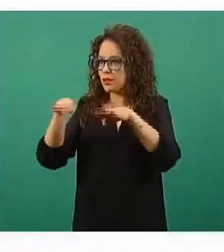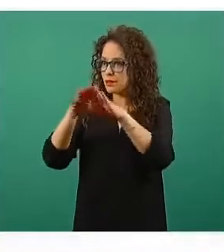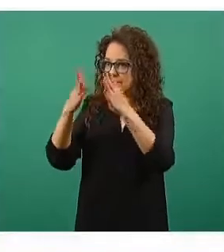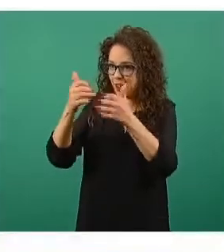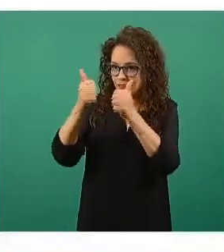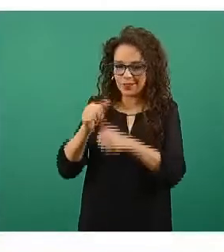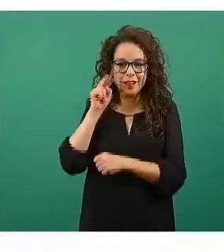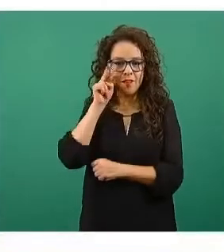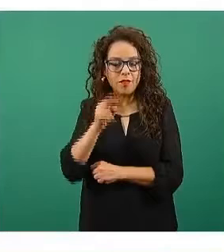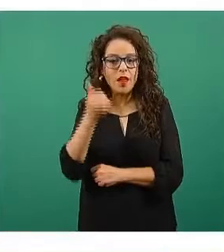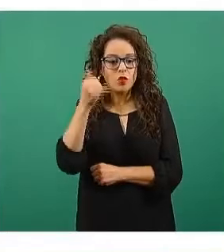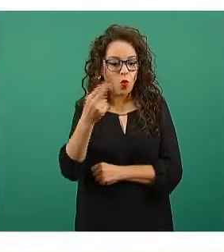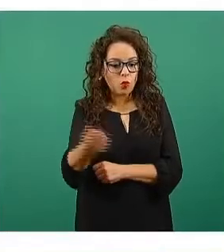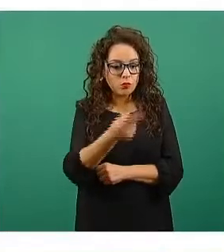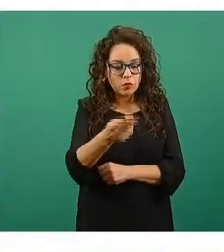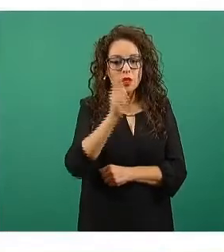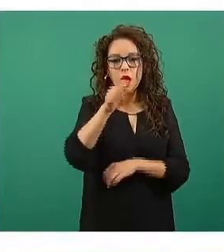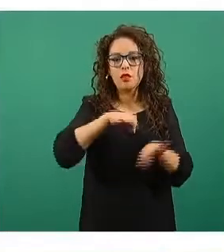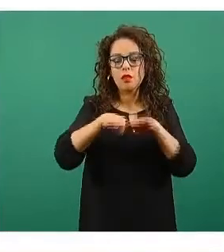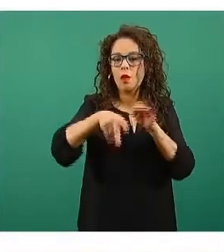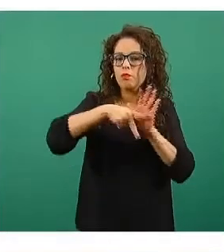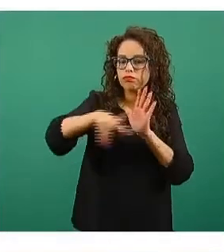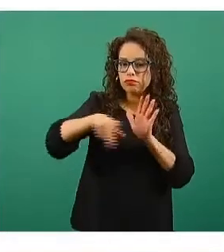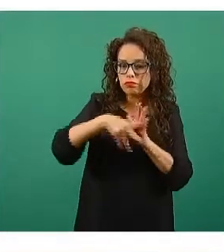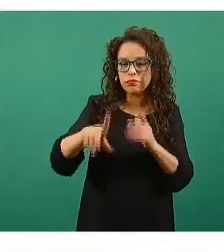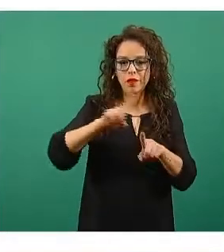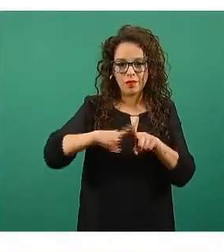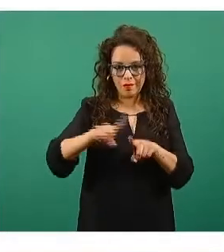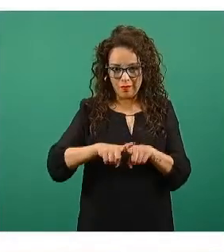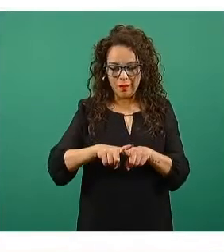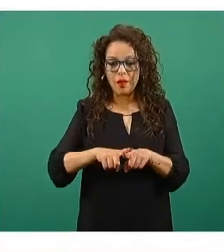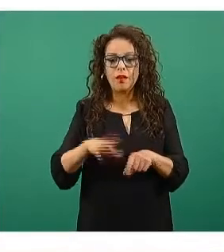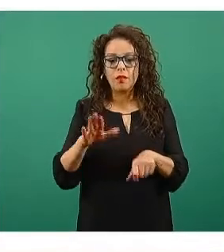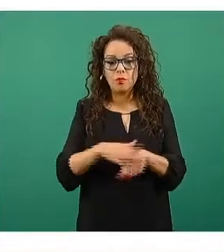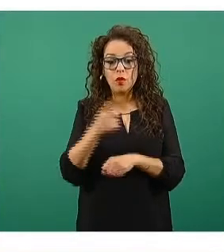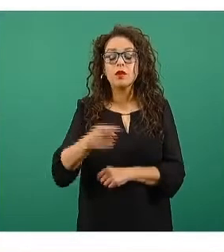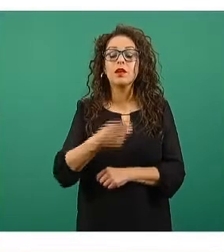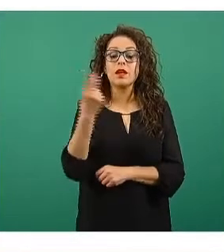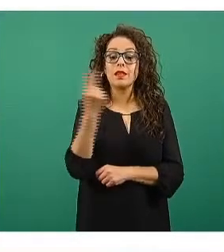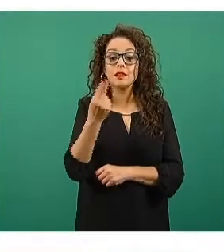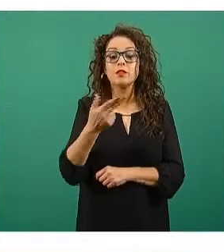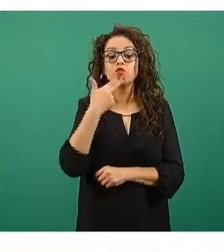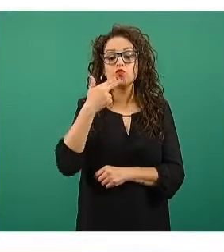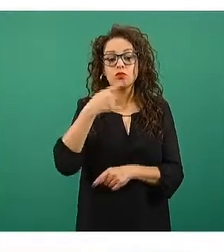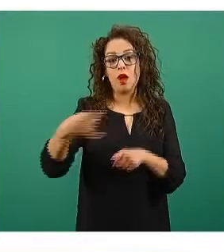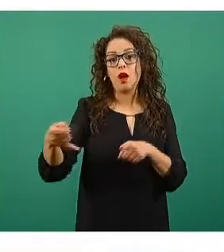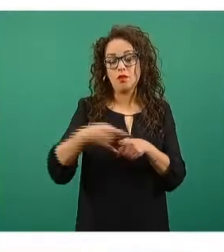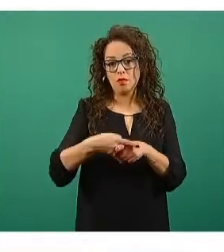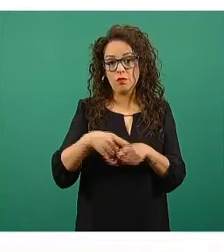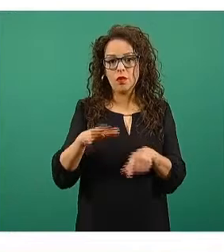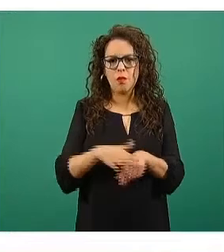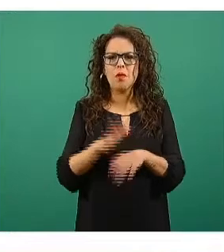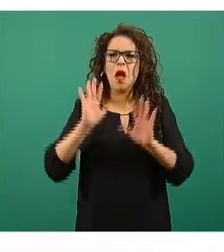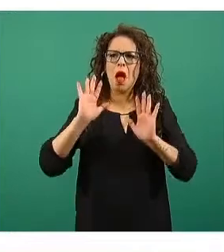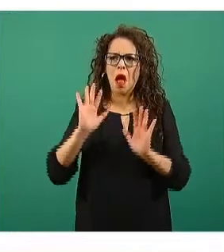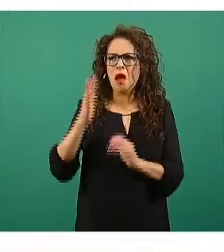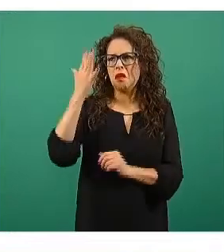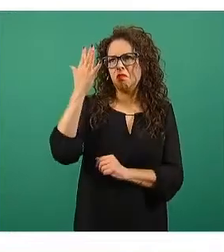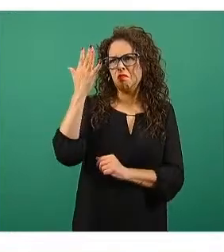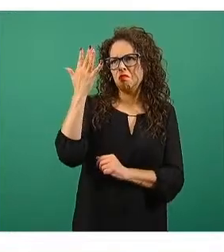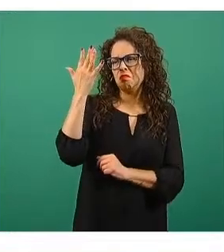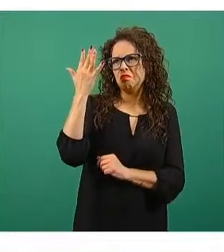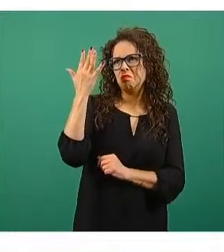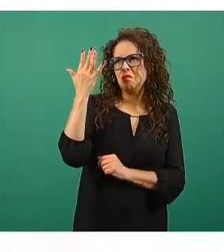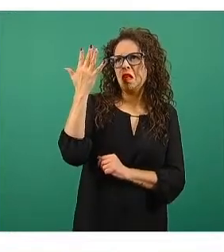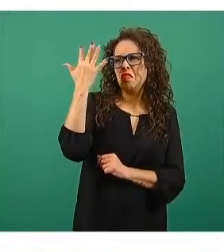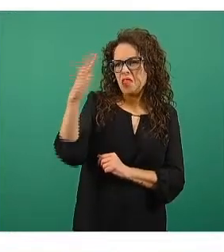en comunicación, conocimiento del uso de condón. Si bien el porcentaje decían, bueno, a 8 de cada 10 no pareciese estar